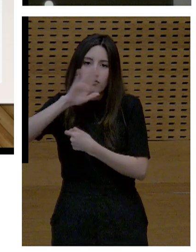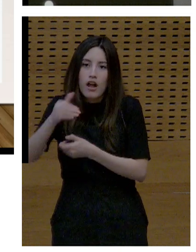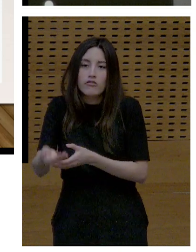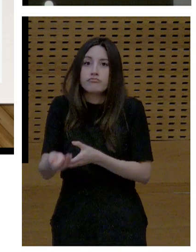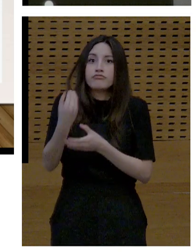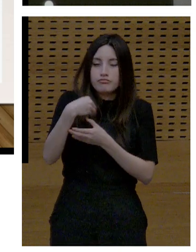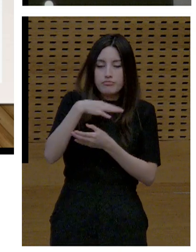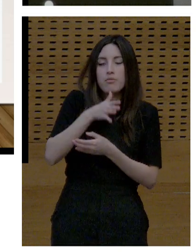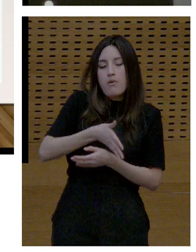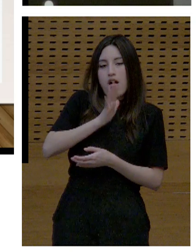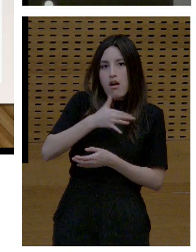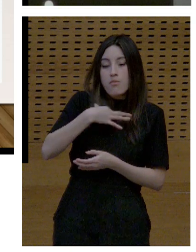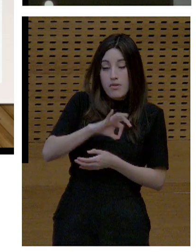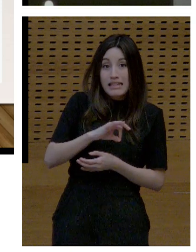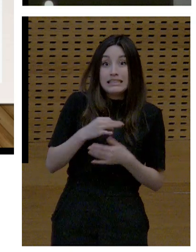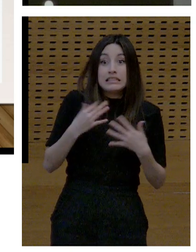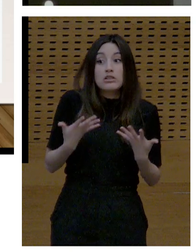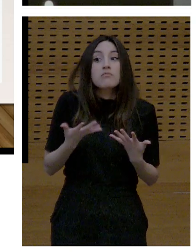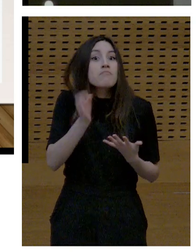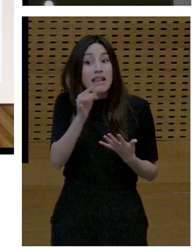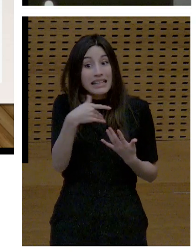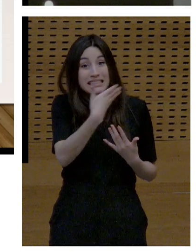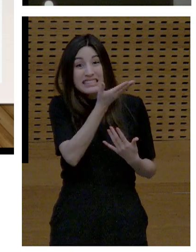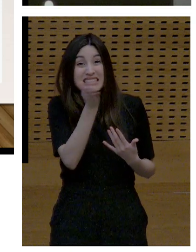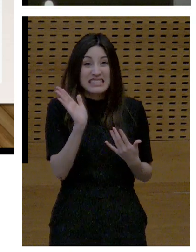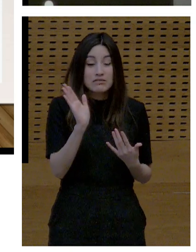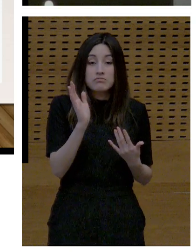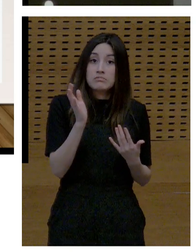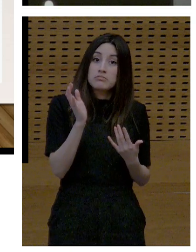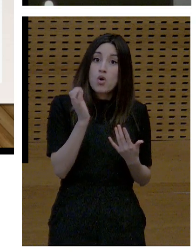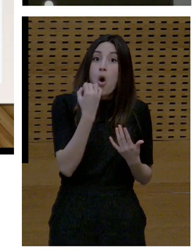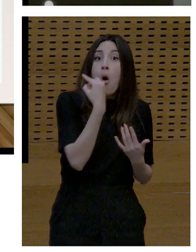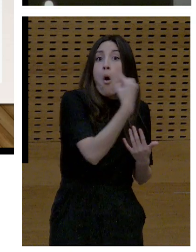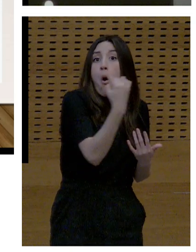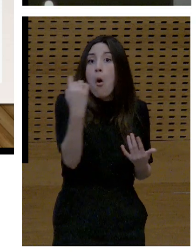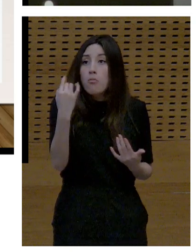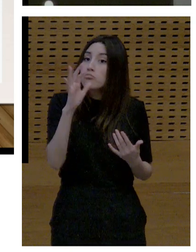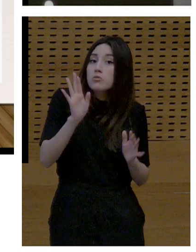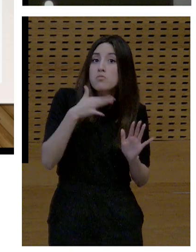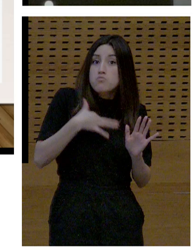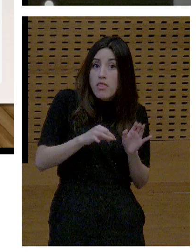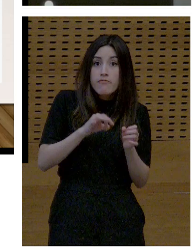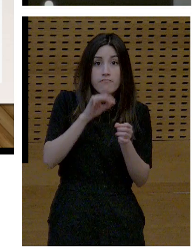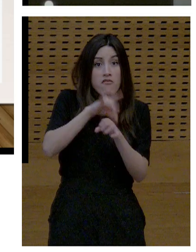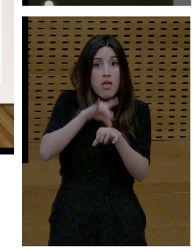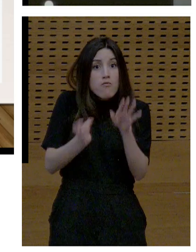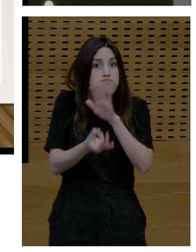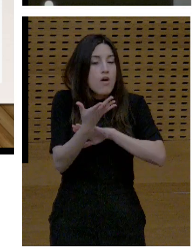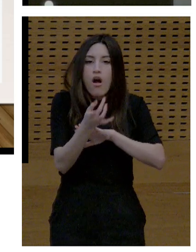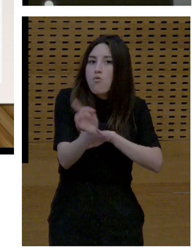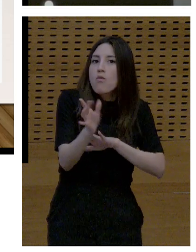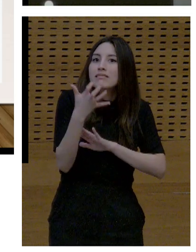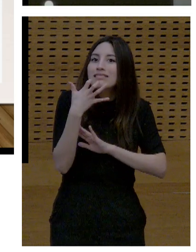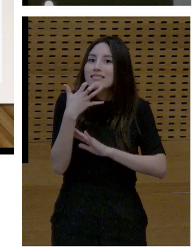ellos solos, por ellos mismos, no van a producir la enfermedad, pero si se combinan con una determinada información genética que tiene la